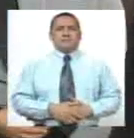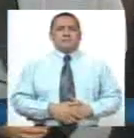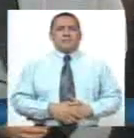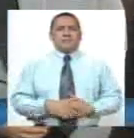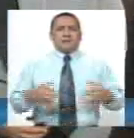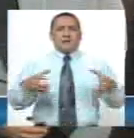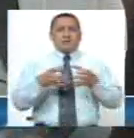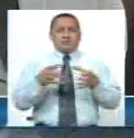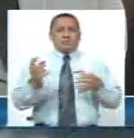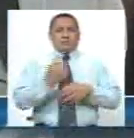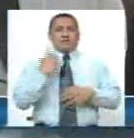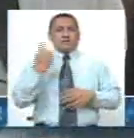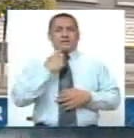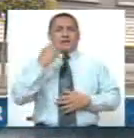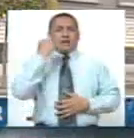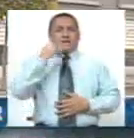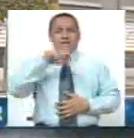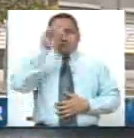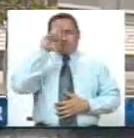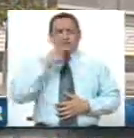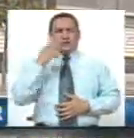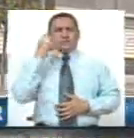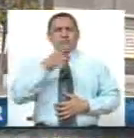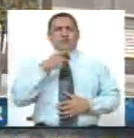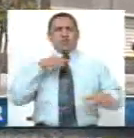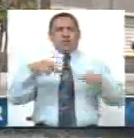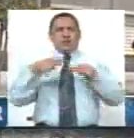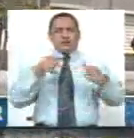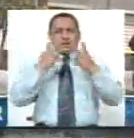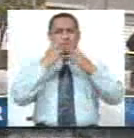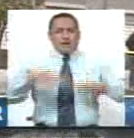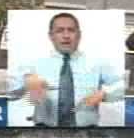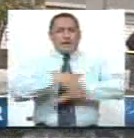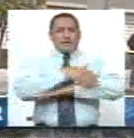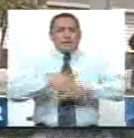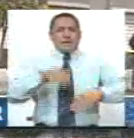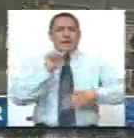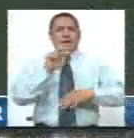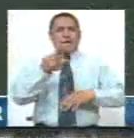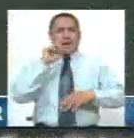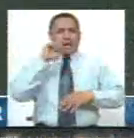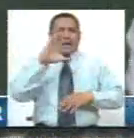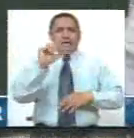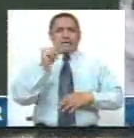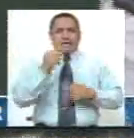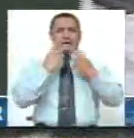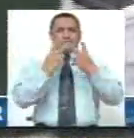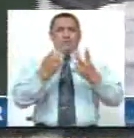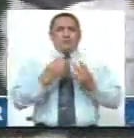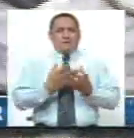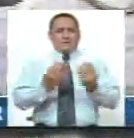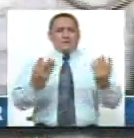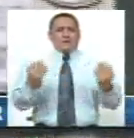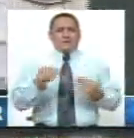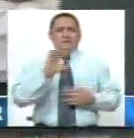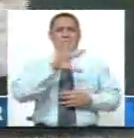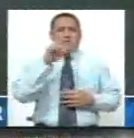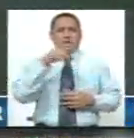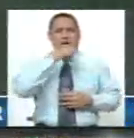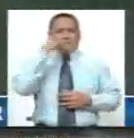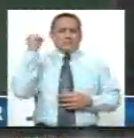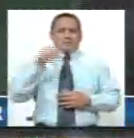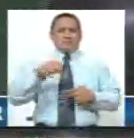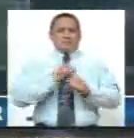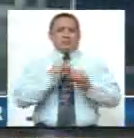La bancada de Gana Perú denunció que el local ubicado en la avenida Arica, en Breña, y en el que se encontraron 51 granadas de